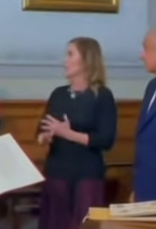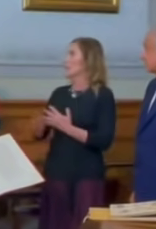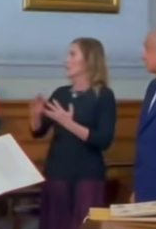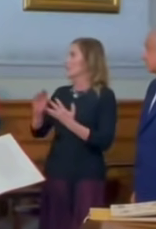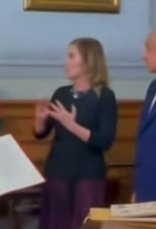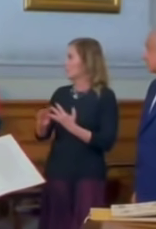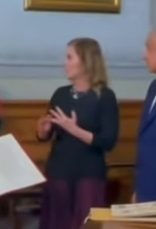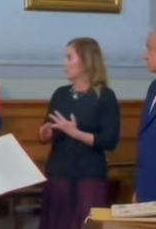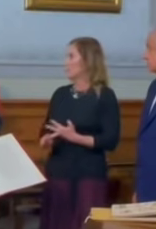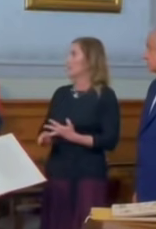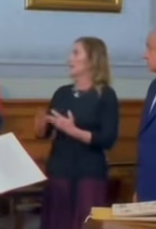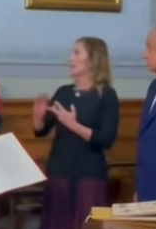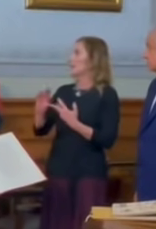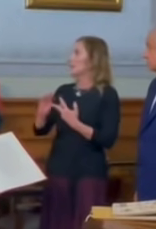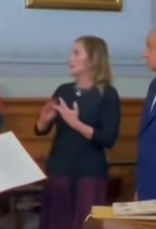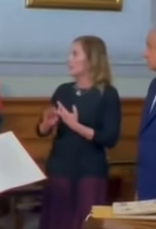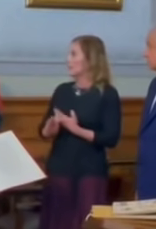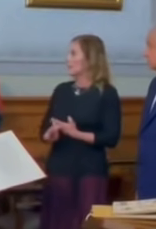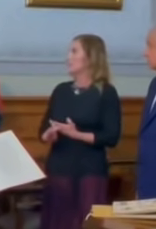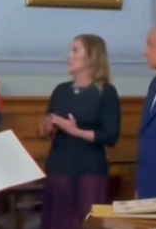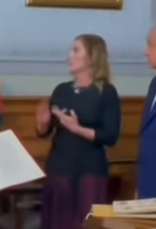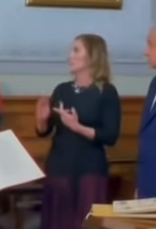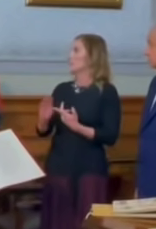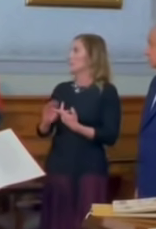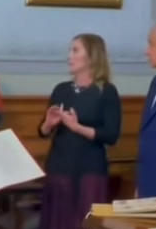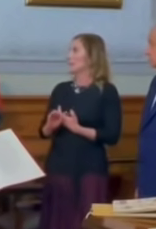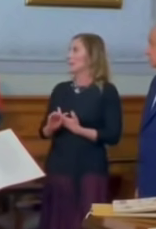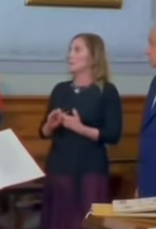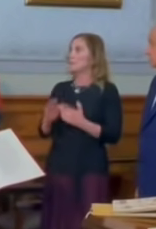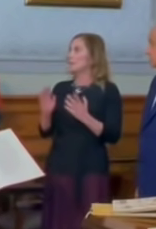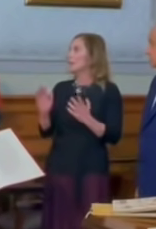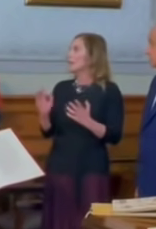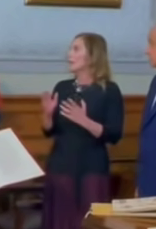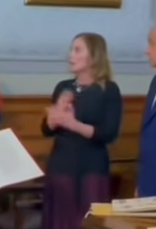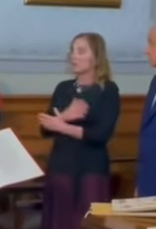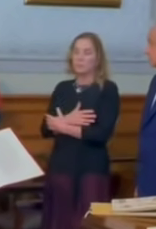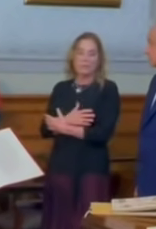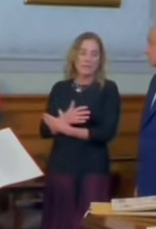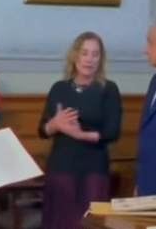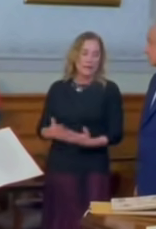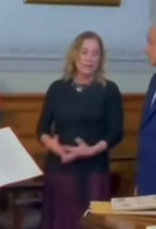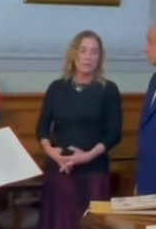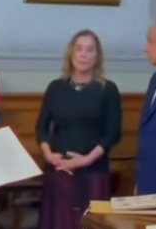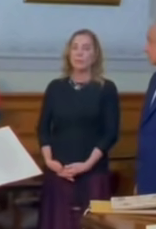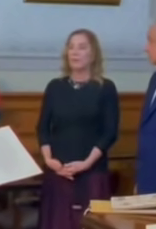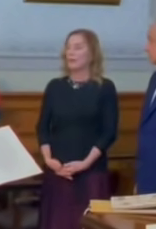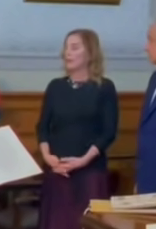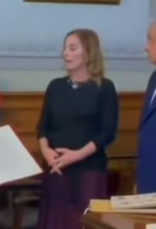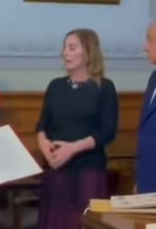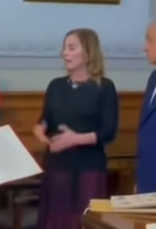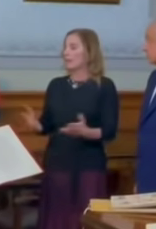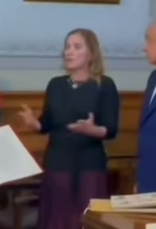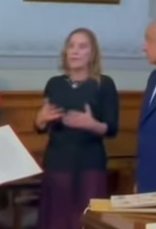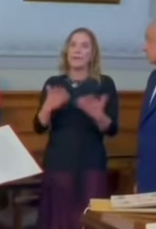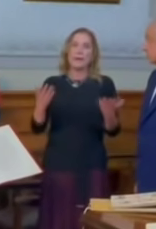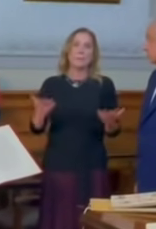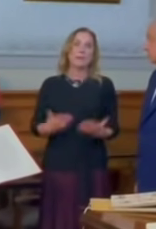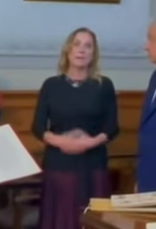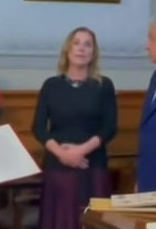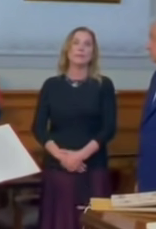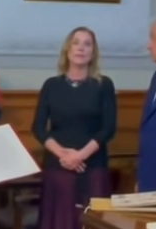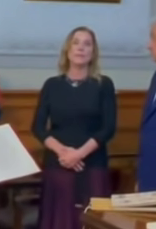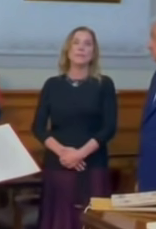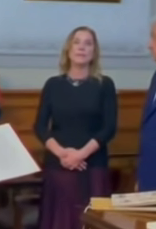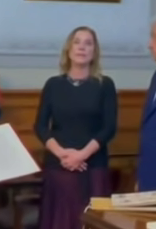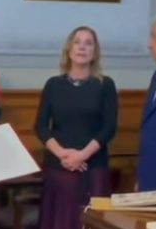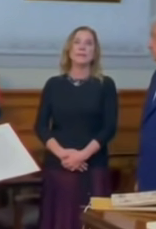Museo Etnográfico, del Museo Vaticano, del Archivo Apostólico Vaticano, en fin, nuestra gratitud. Y quedan ahora, o quedarán a partir